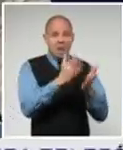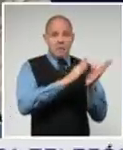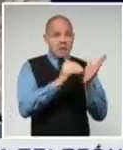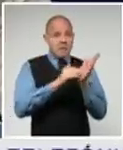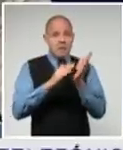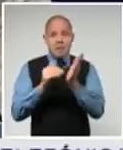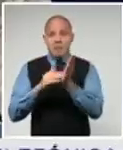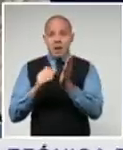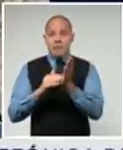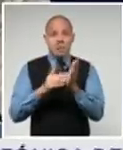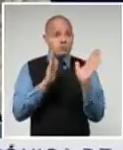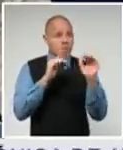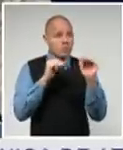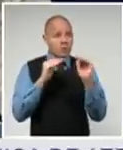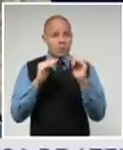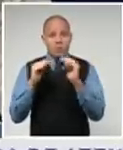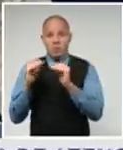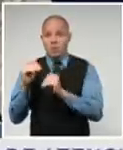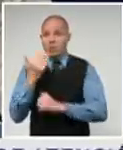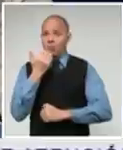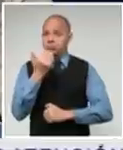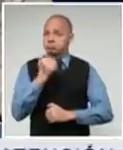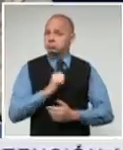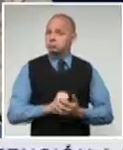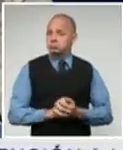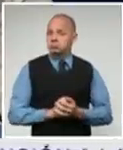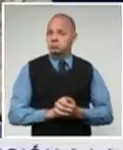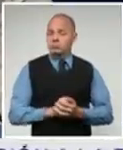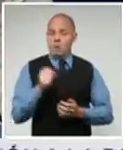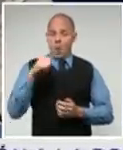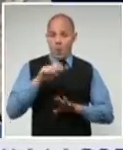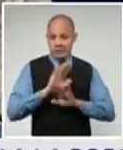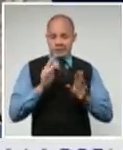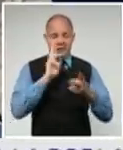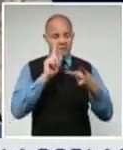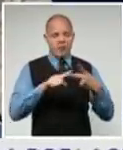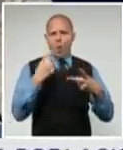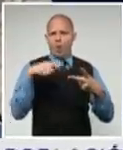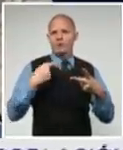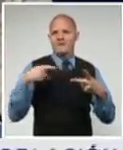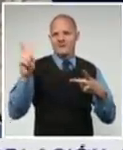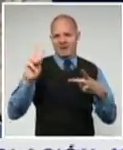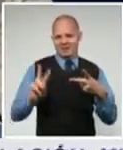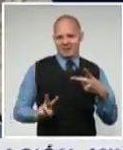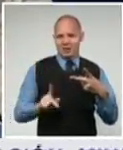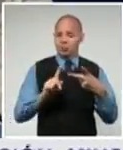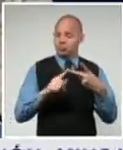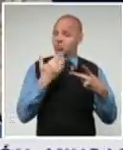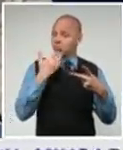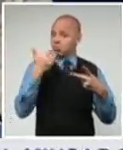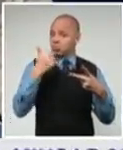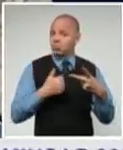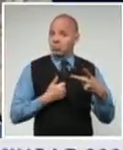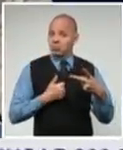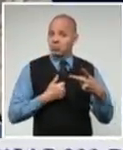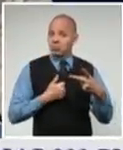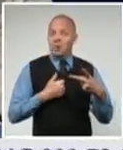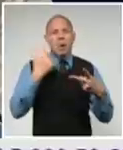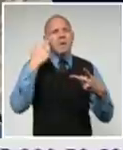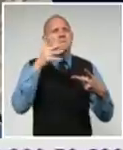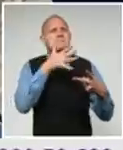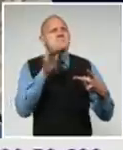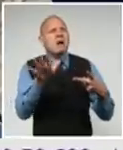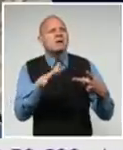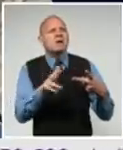notificar casos autóctonos. Hoy veíamos la República de Vietnam, el número de días, creo que eran 27 o algo